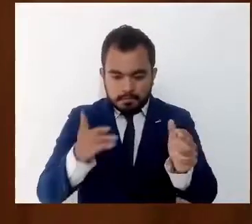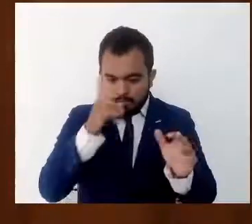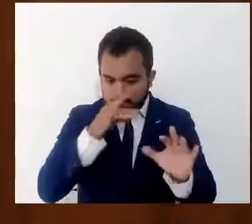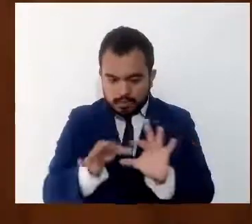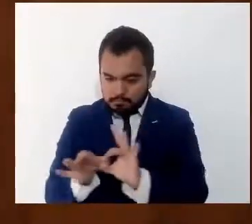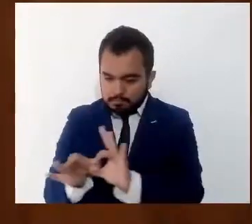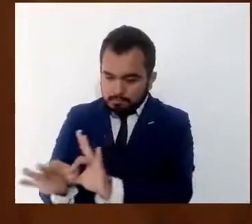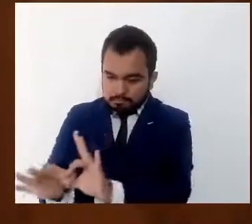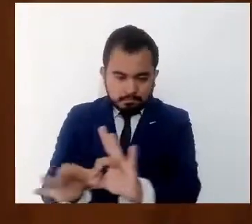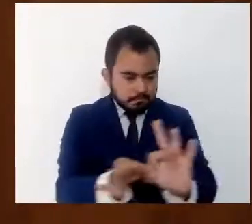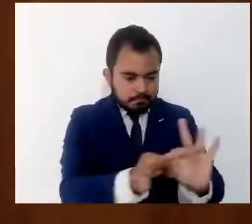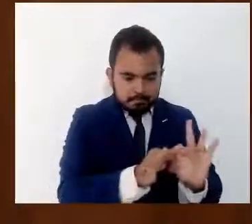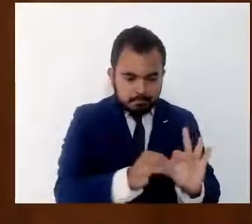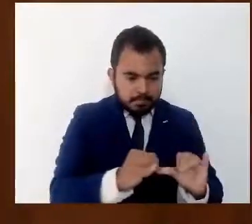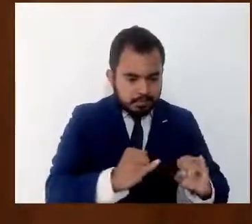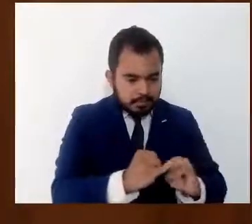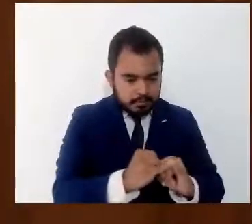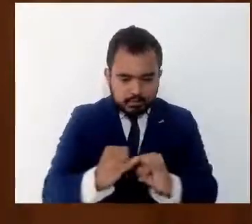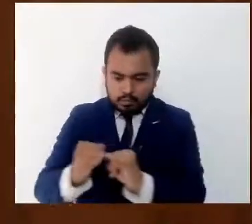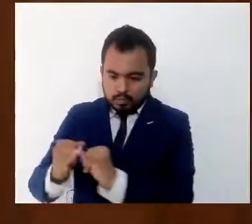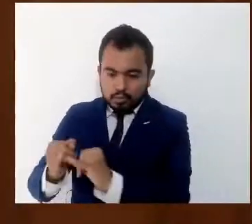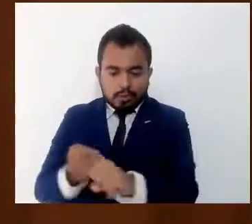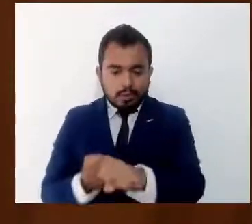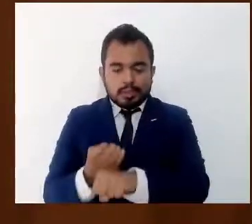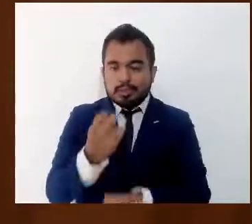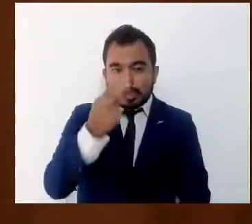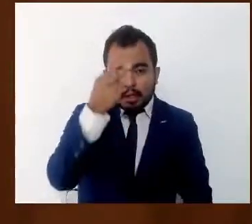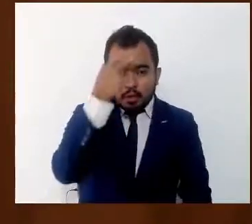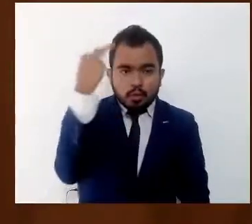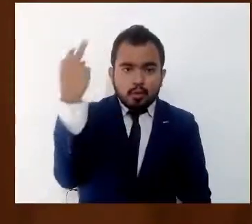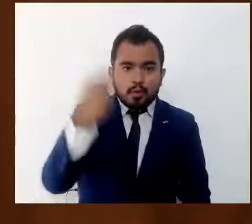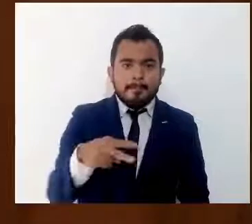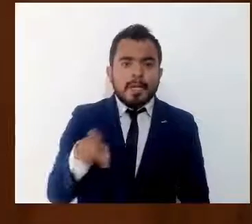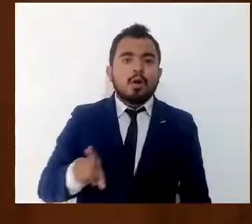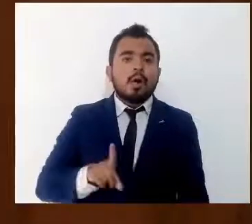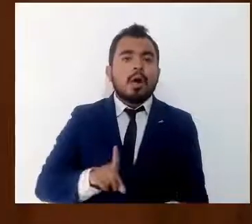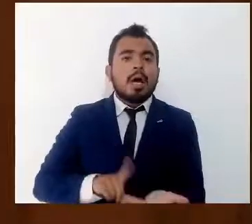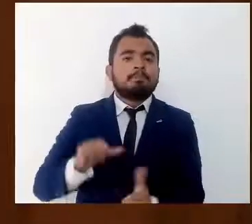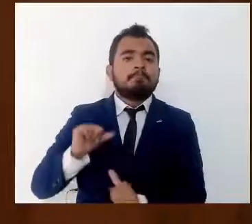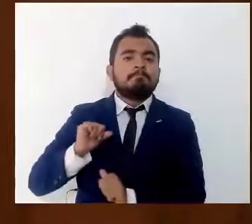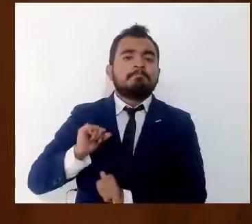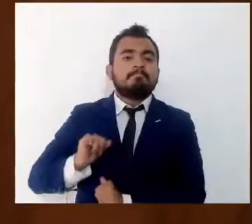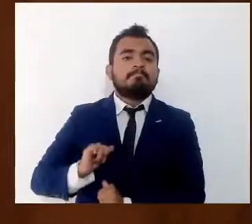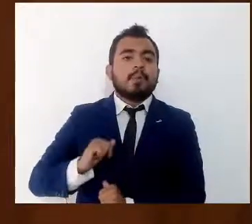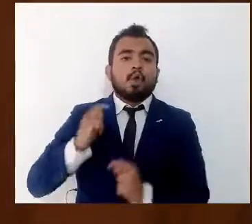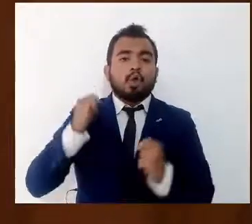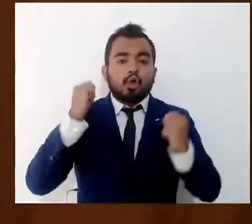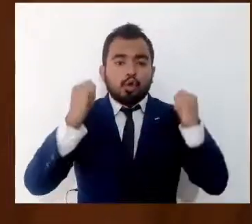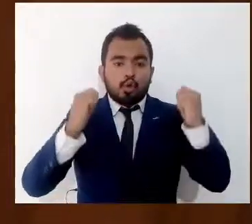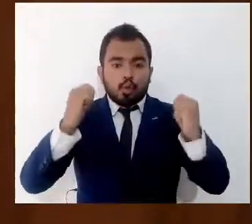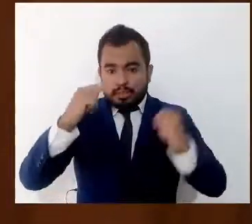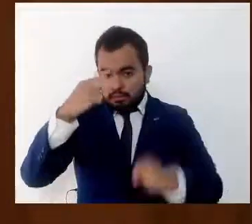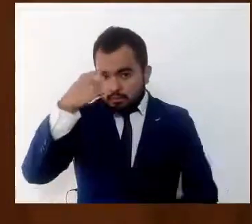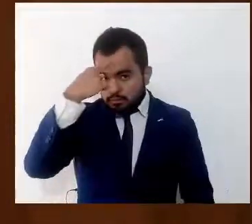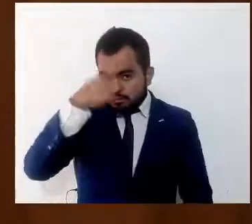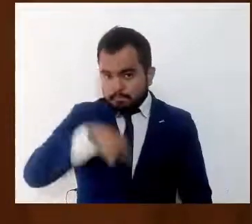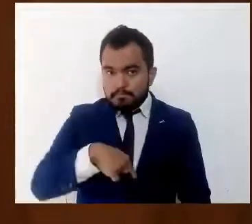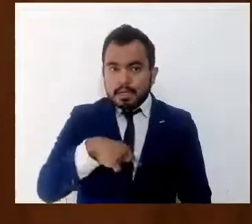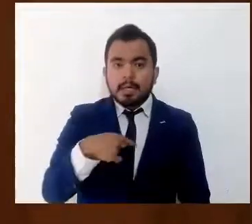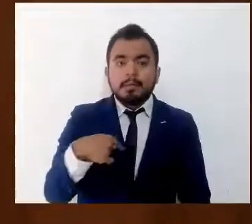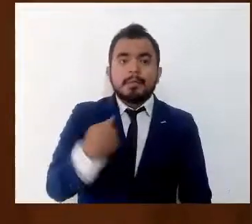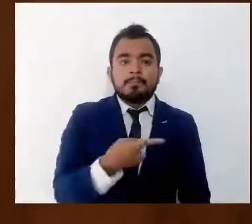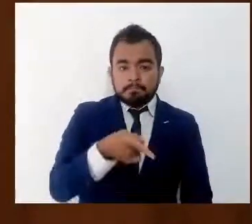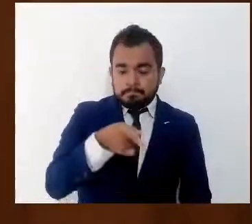de México encargadas del sector turístico para poder ser asesorados en la programación o implementación de